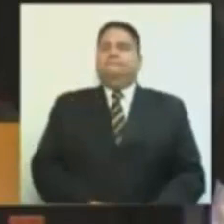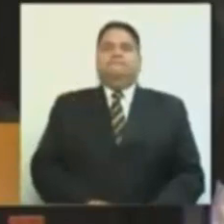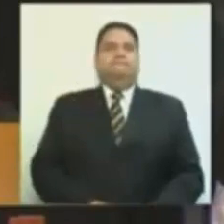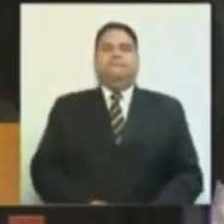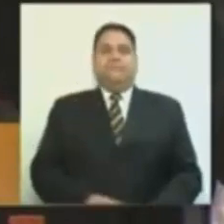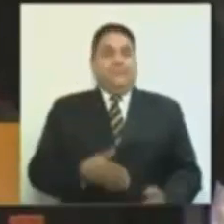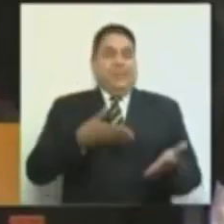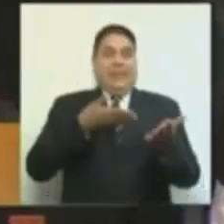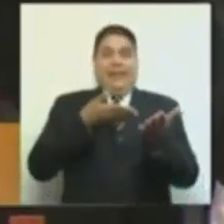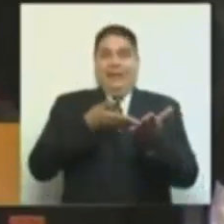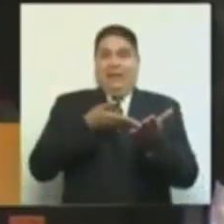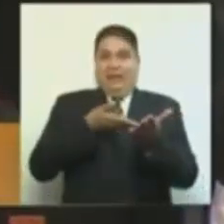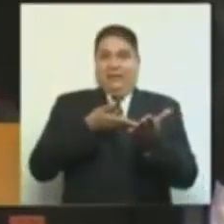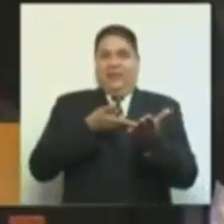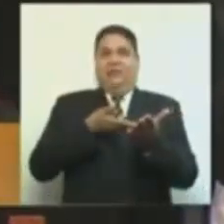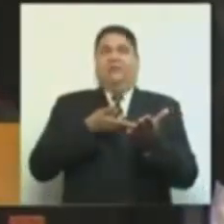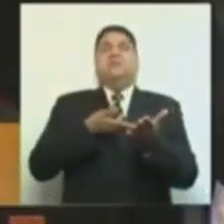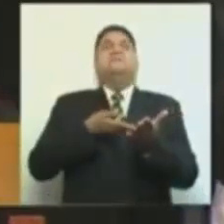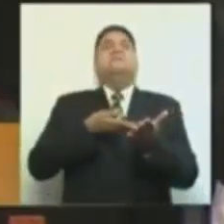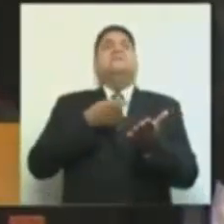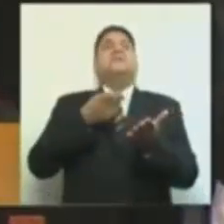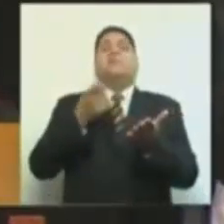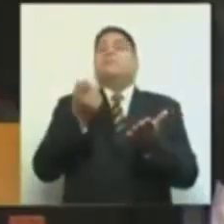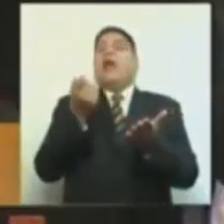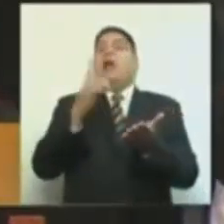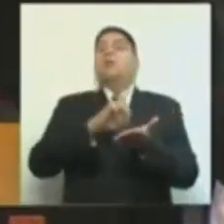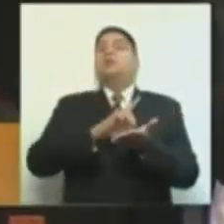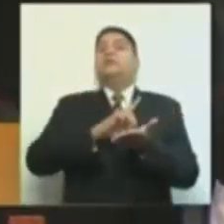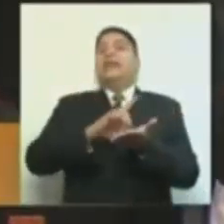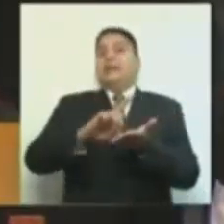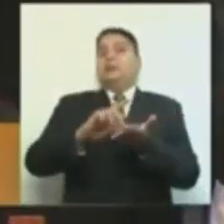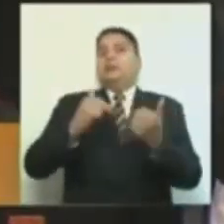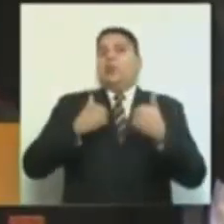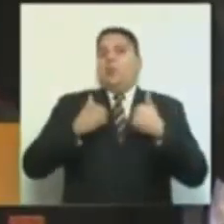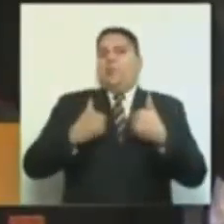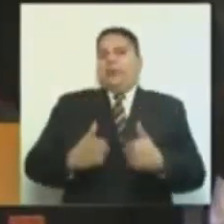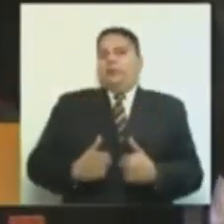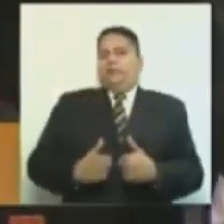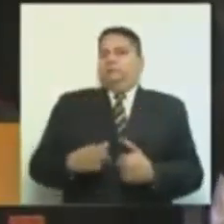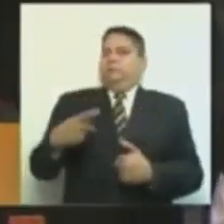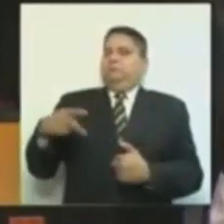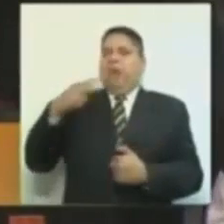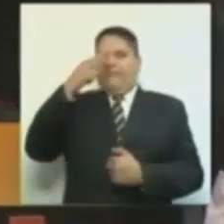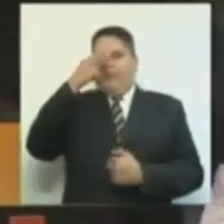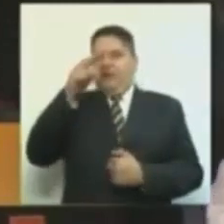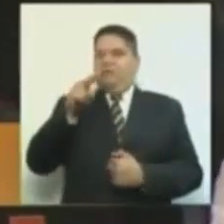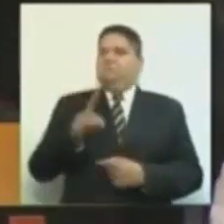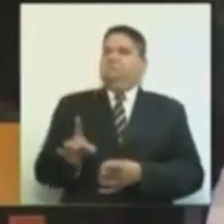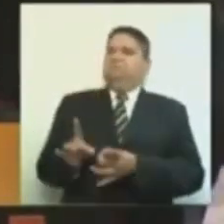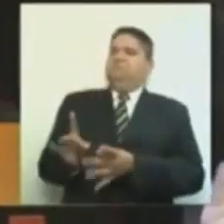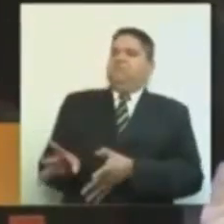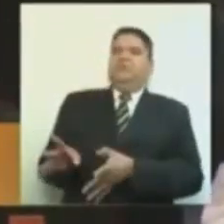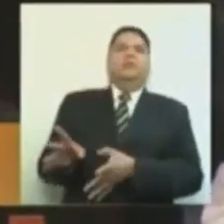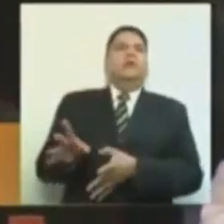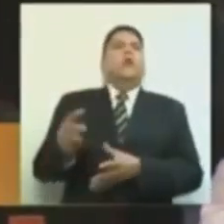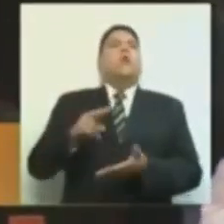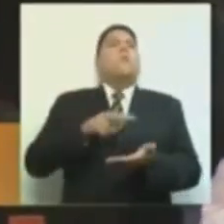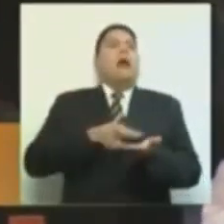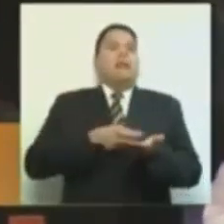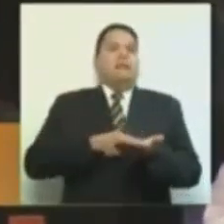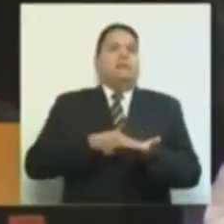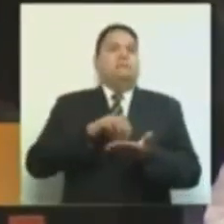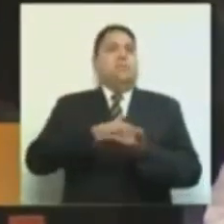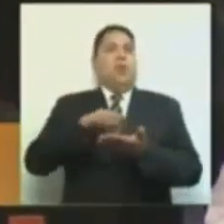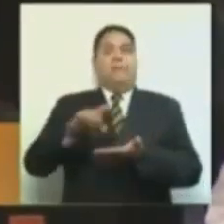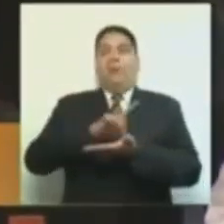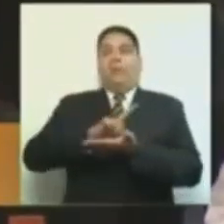desconoce derechos conquistados por las y los mexicanos, como los derechos de las